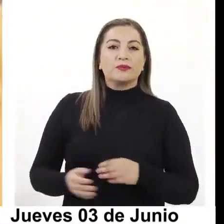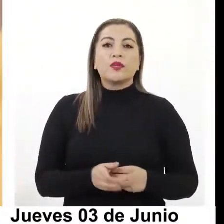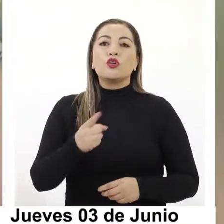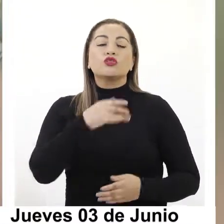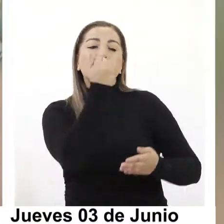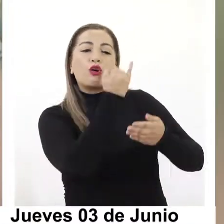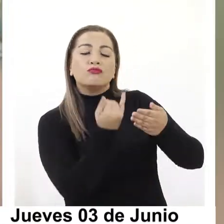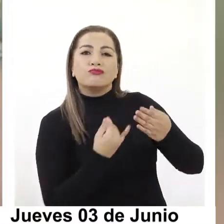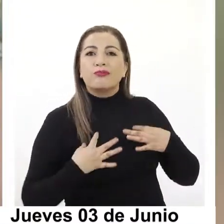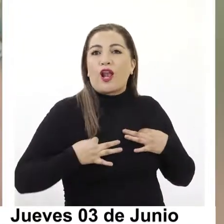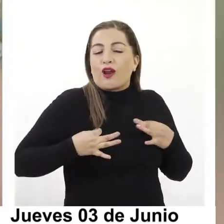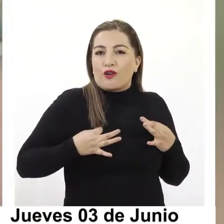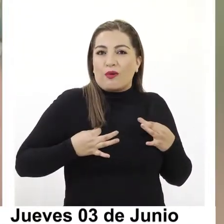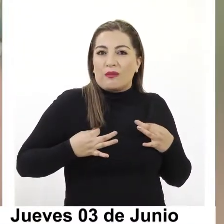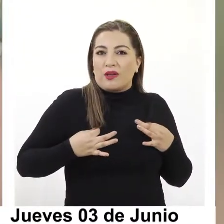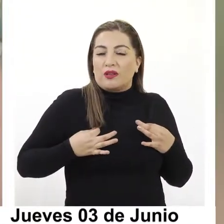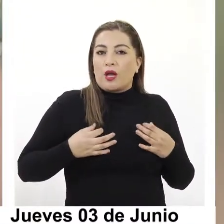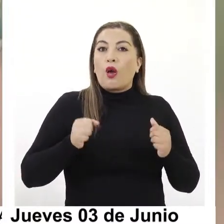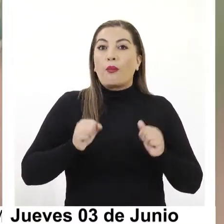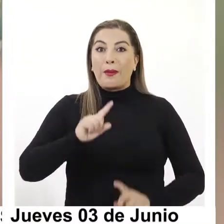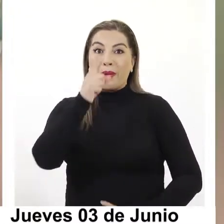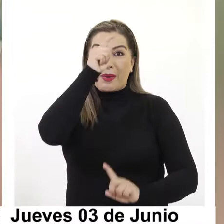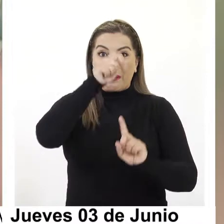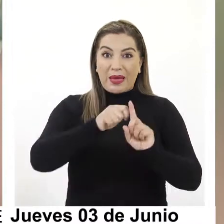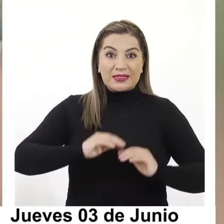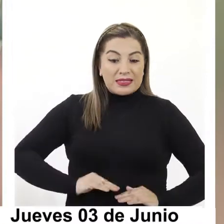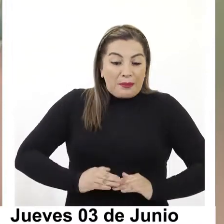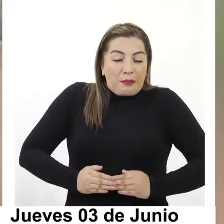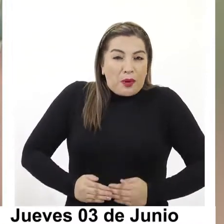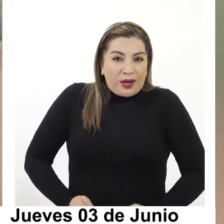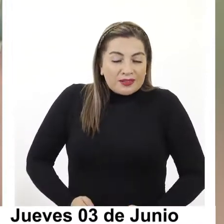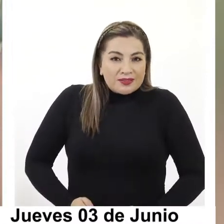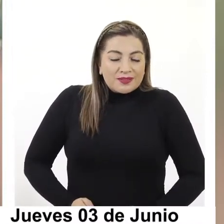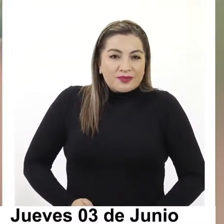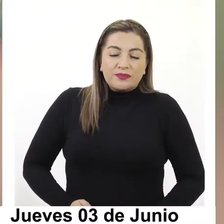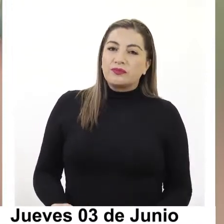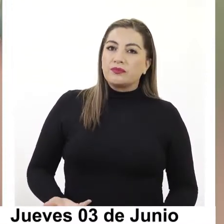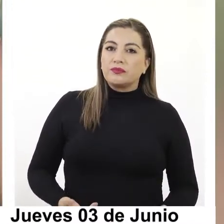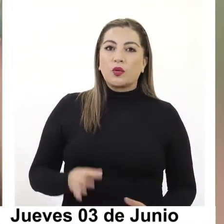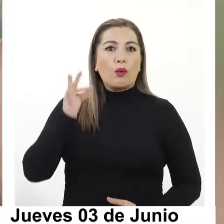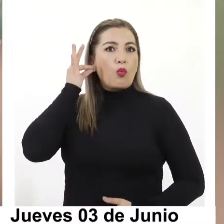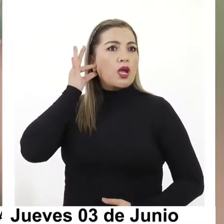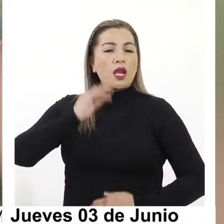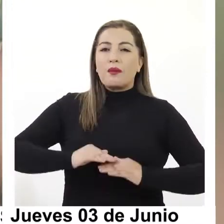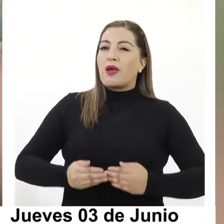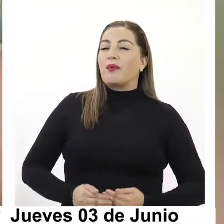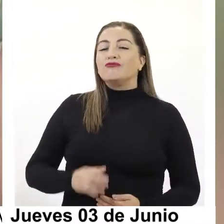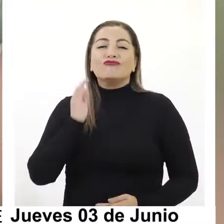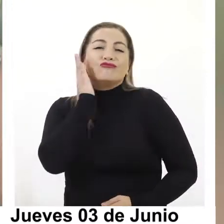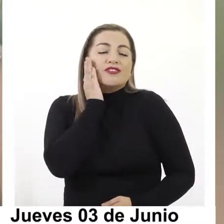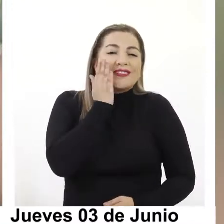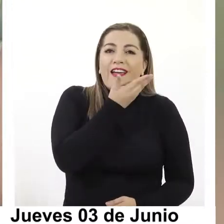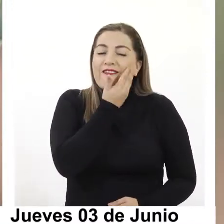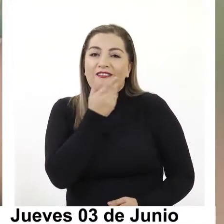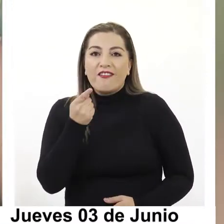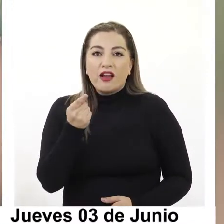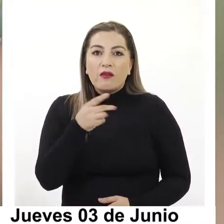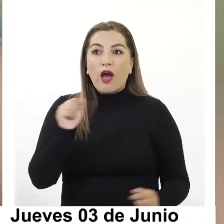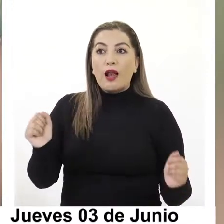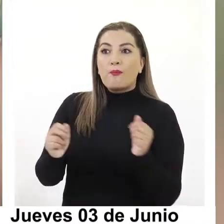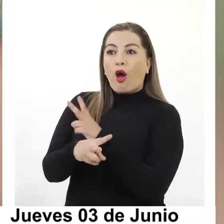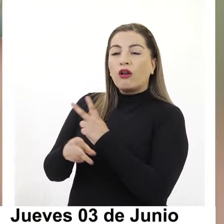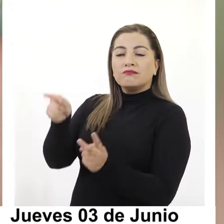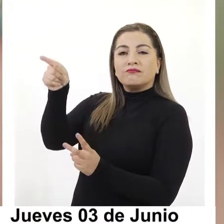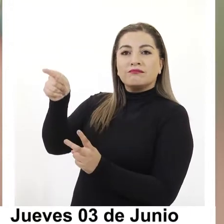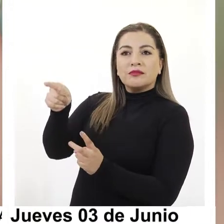Nosotros diseñamos las prendas para que las puedas usar desde el primer mes de embarazo. O sea, quedaste embarazada, la chochera, te vas para el